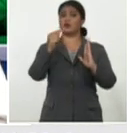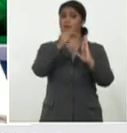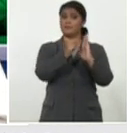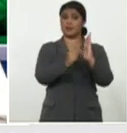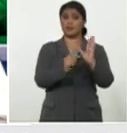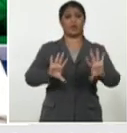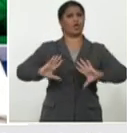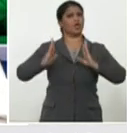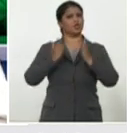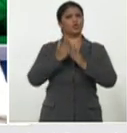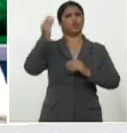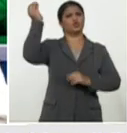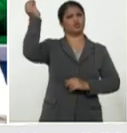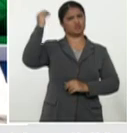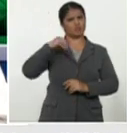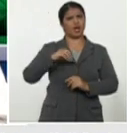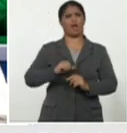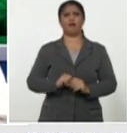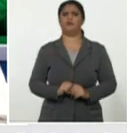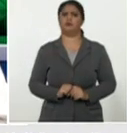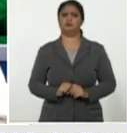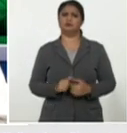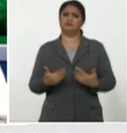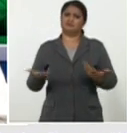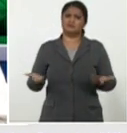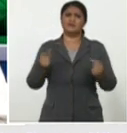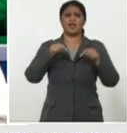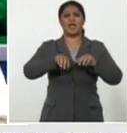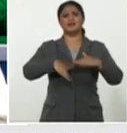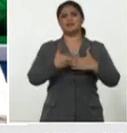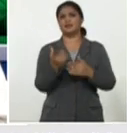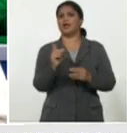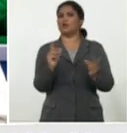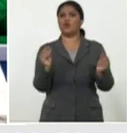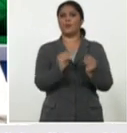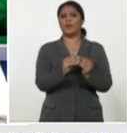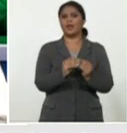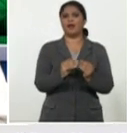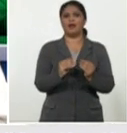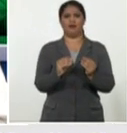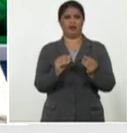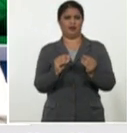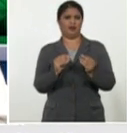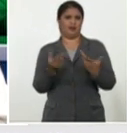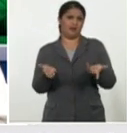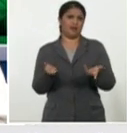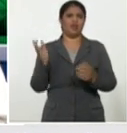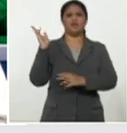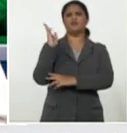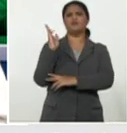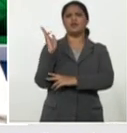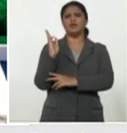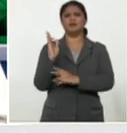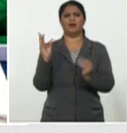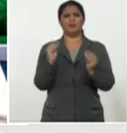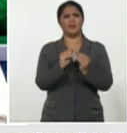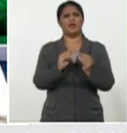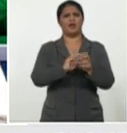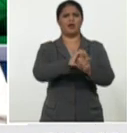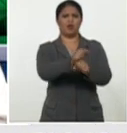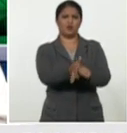no ensombrezcan lo bonito del día, el cariño que se expresa a todas nuestras madres,